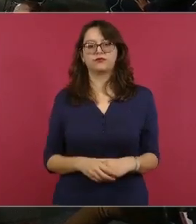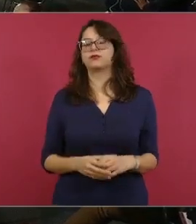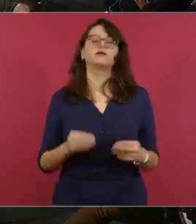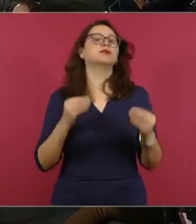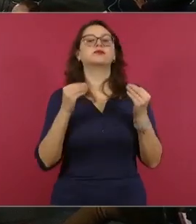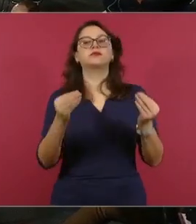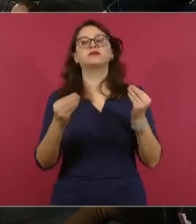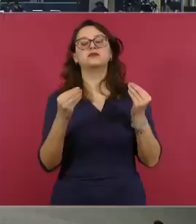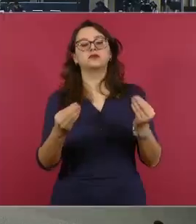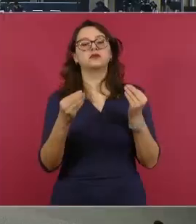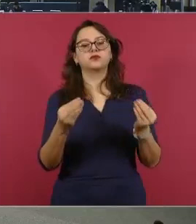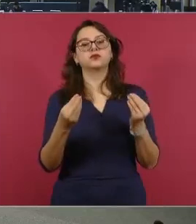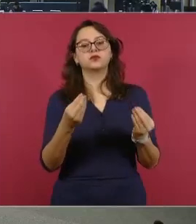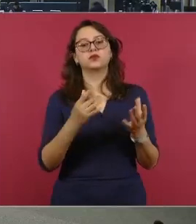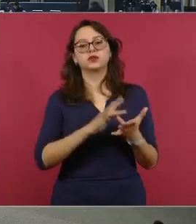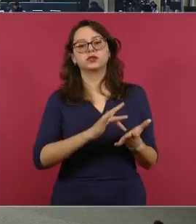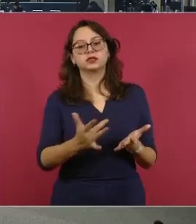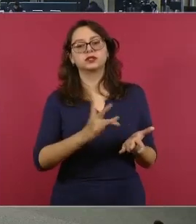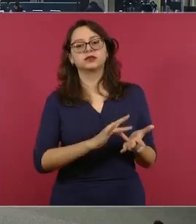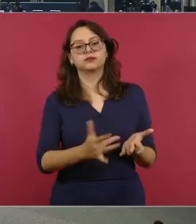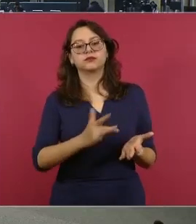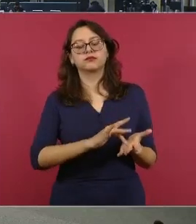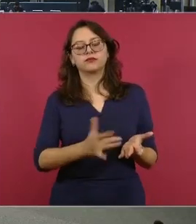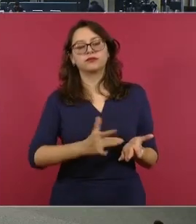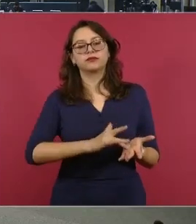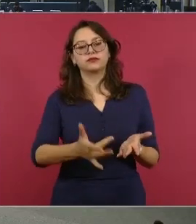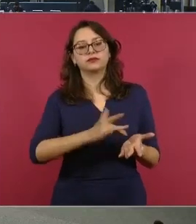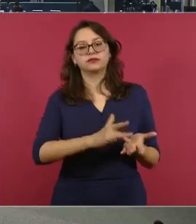Muchísimas gracias, gracias, gracias.